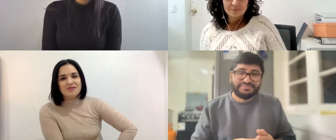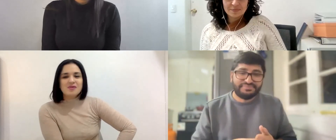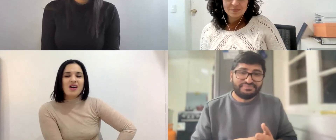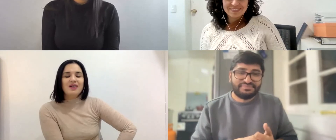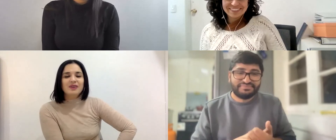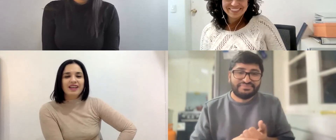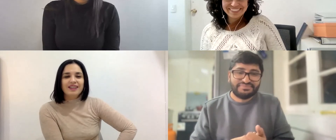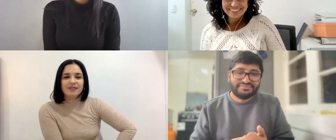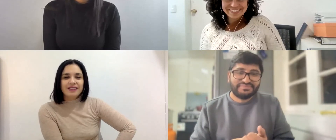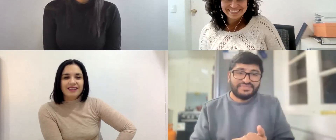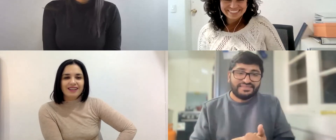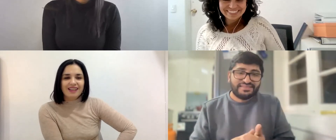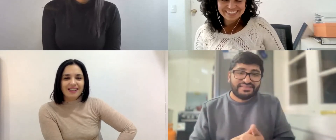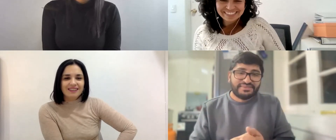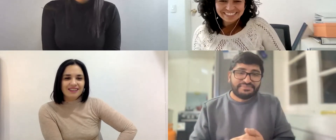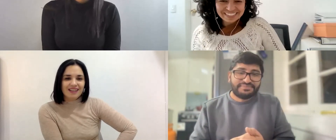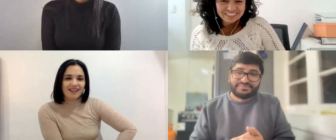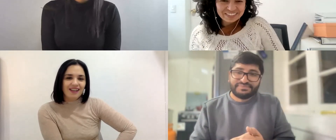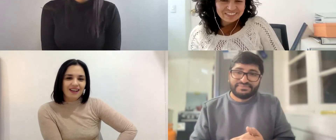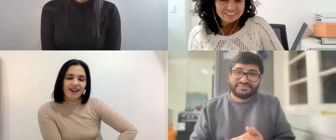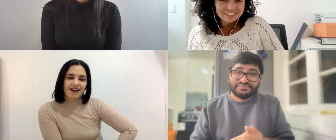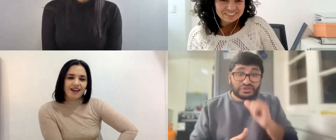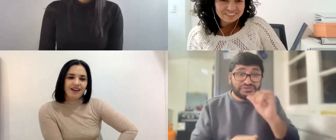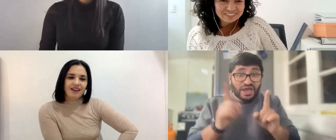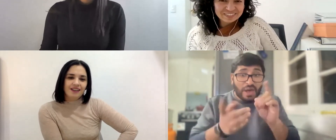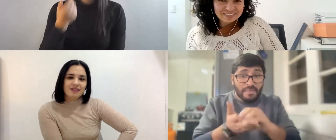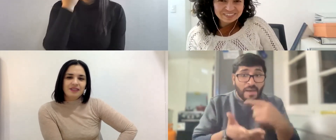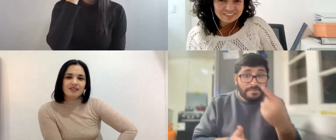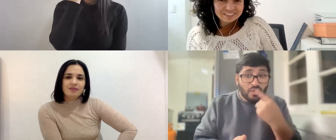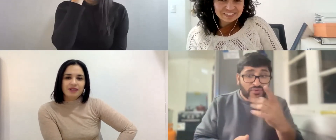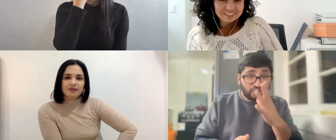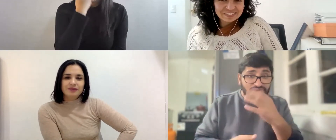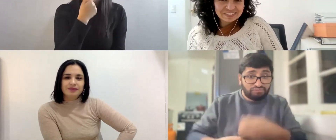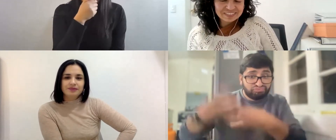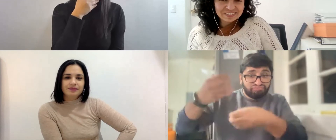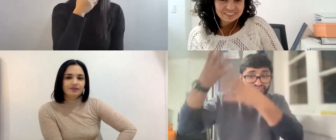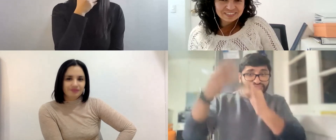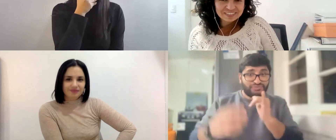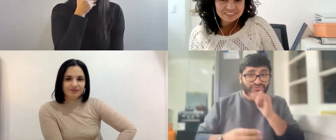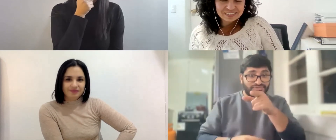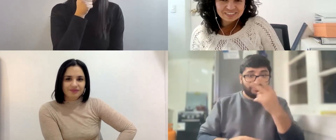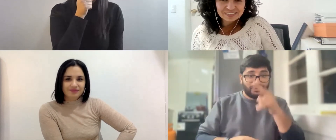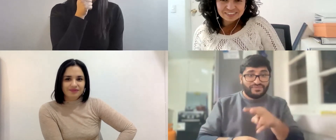Esas como algunas herramientas que quería enseñarles a quienes están participando.